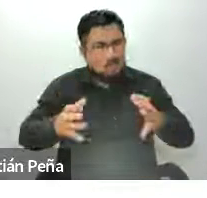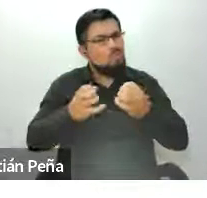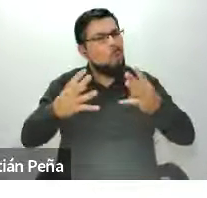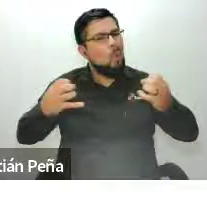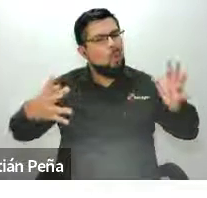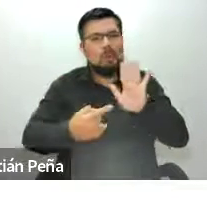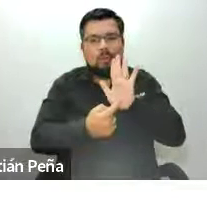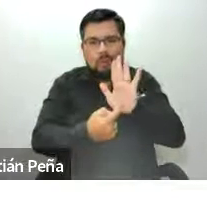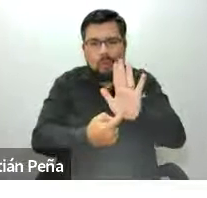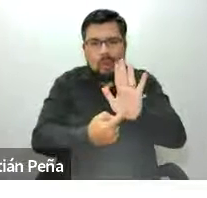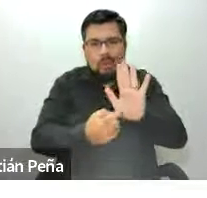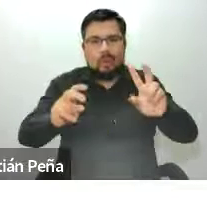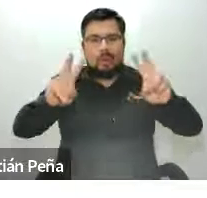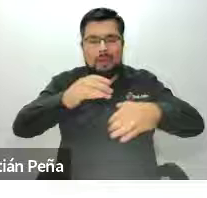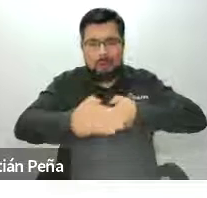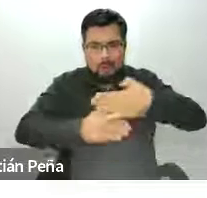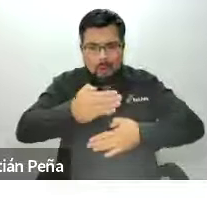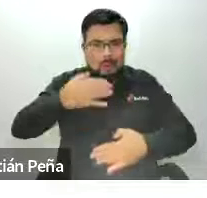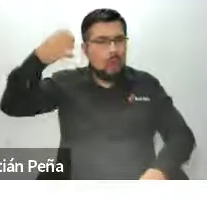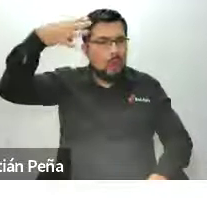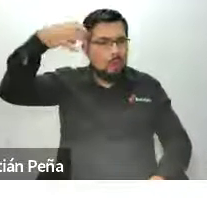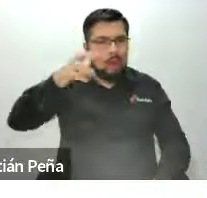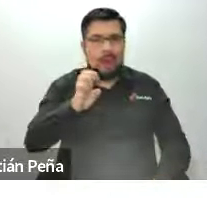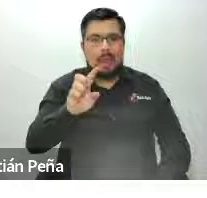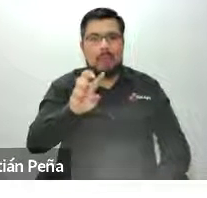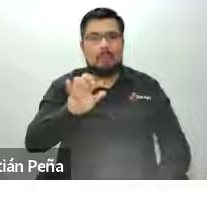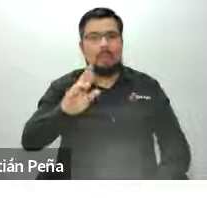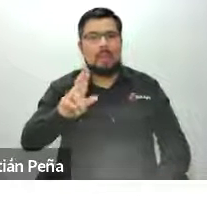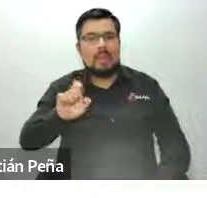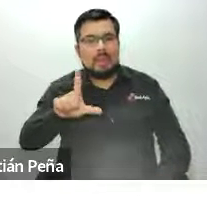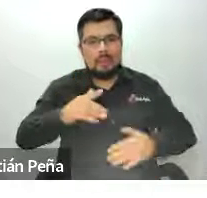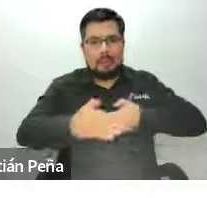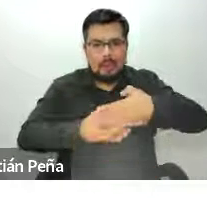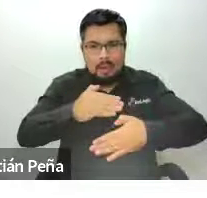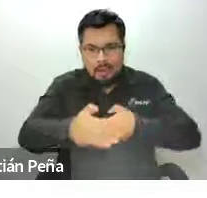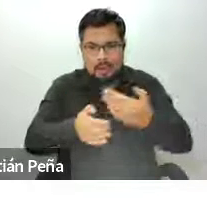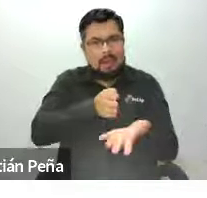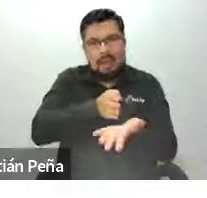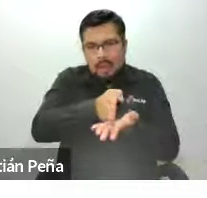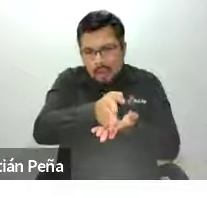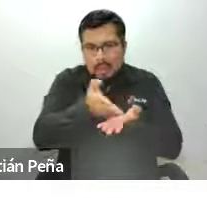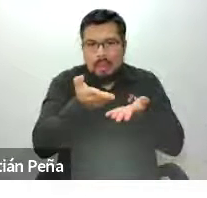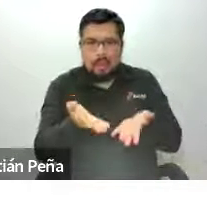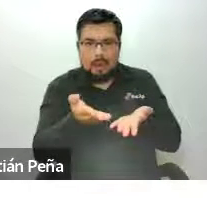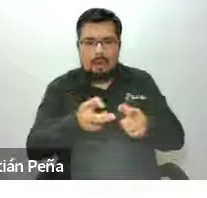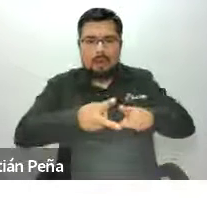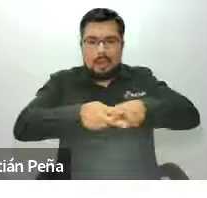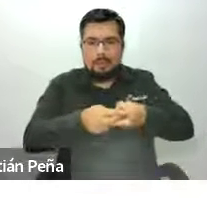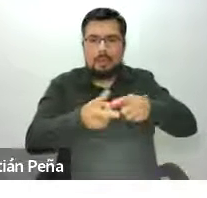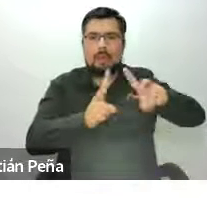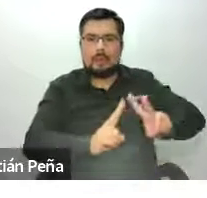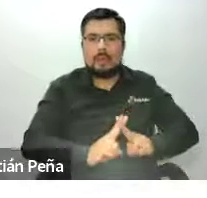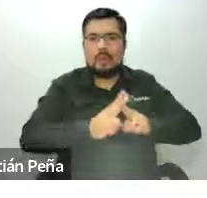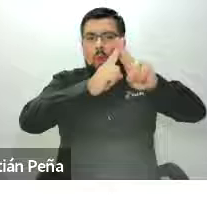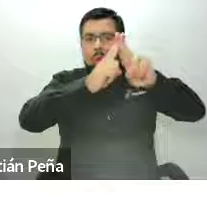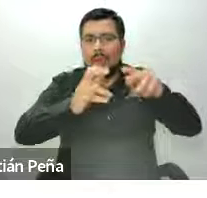de aprendizaje en espiral desde el inicio, desde que se construyó este instrumento y estas presentaciones